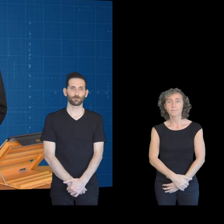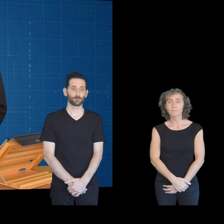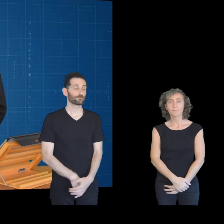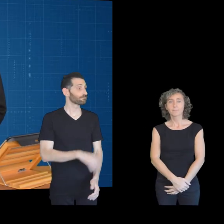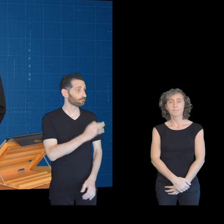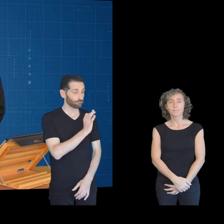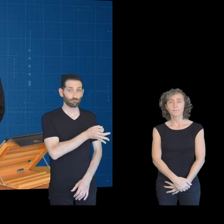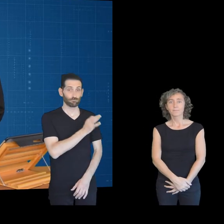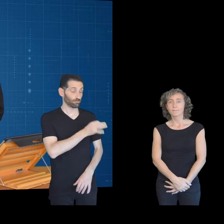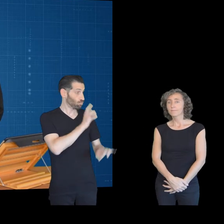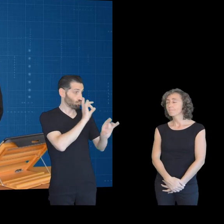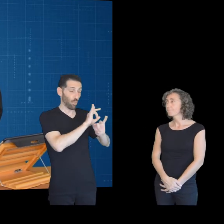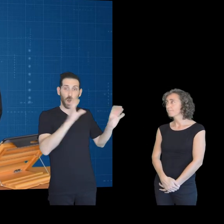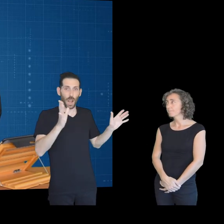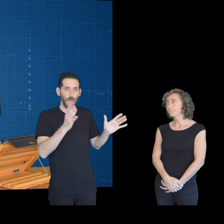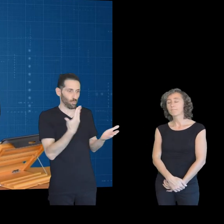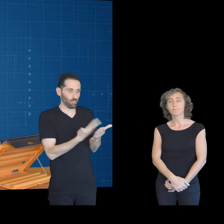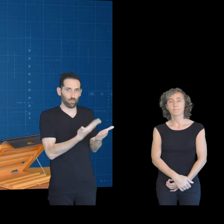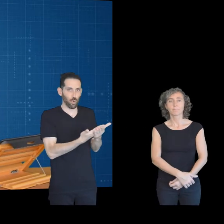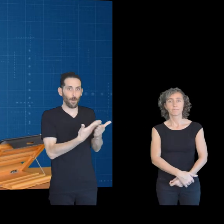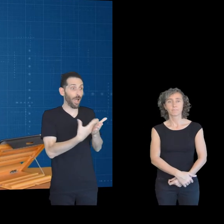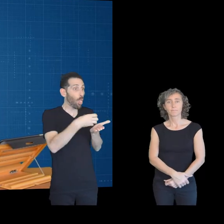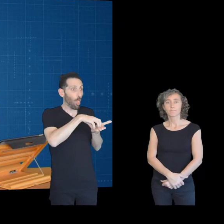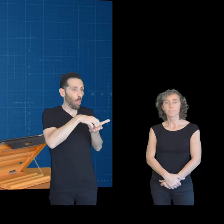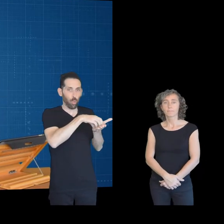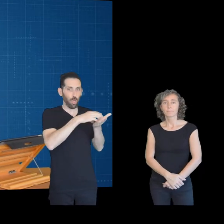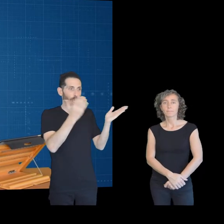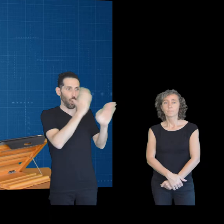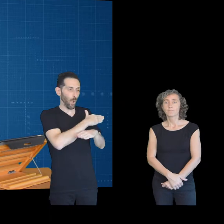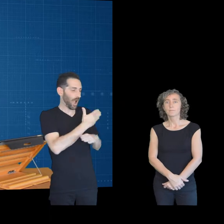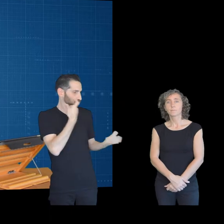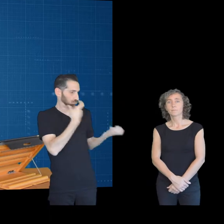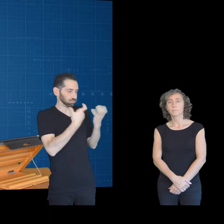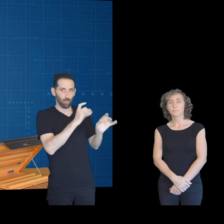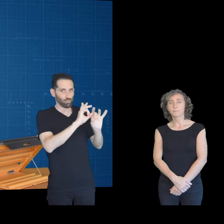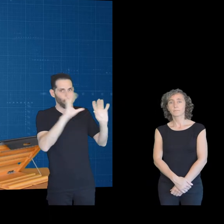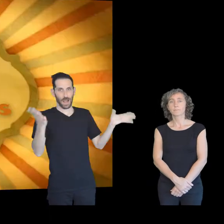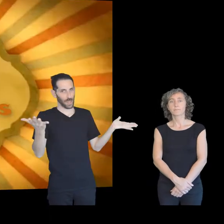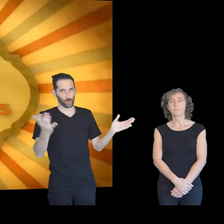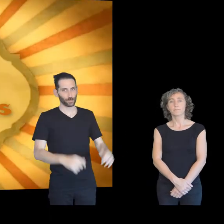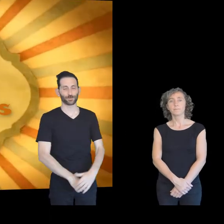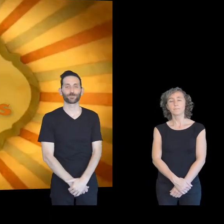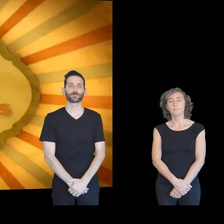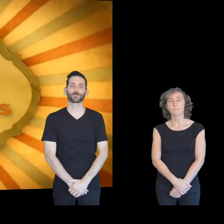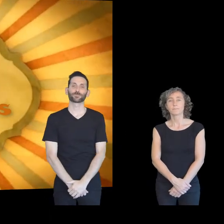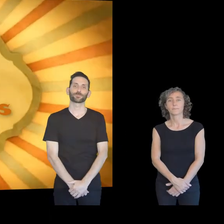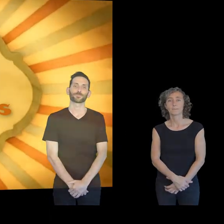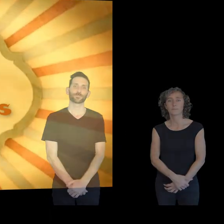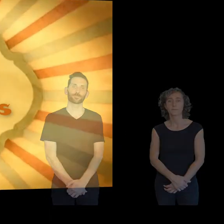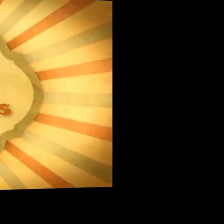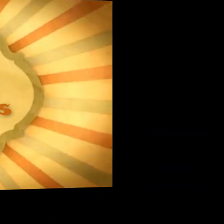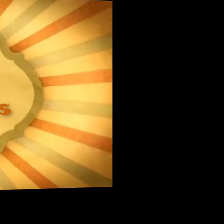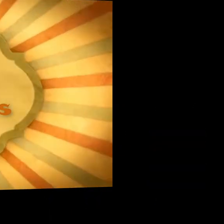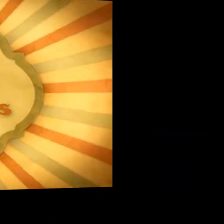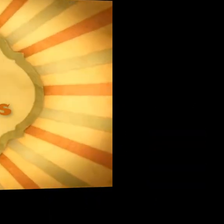aquí. Claro, evidentemente, vese moi clariño.